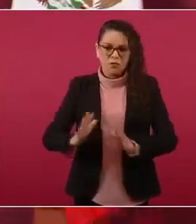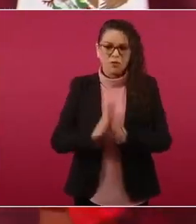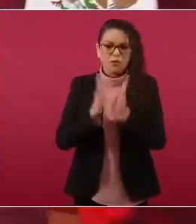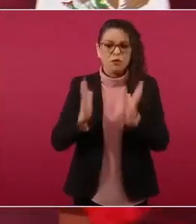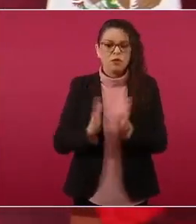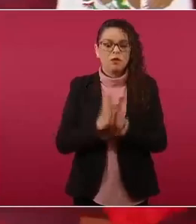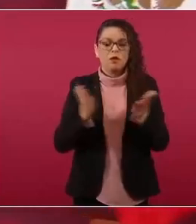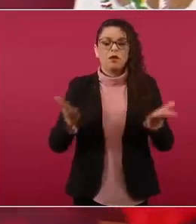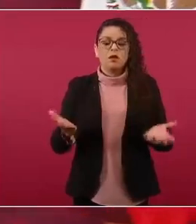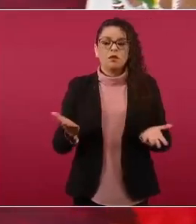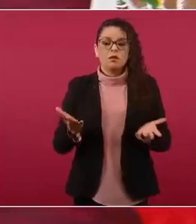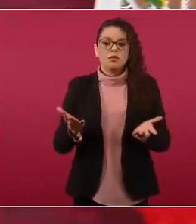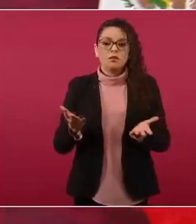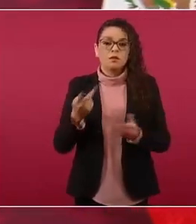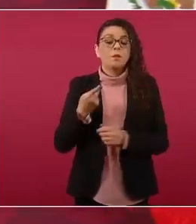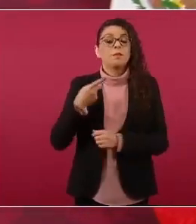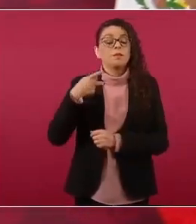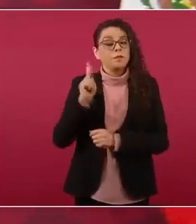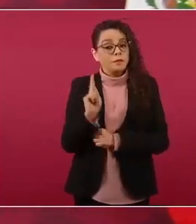que